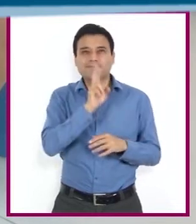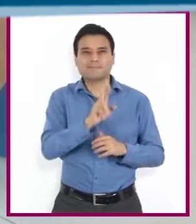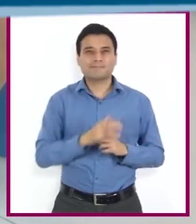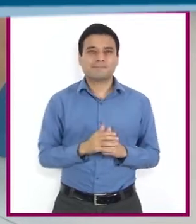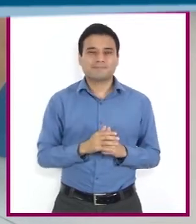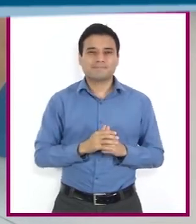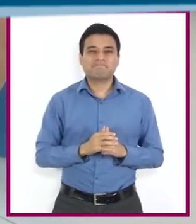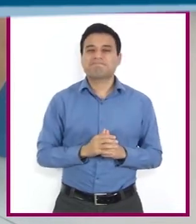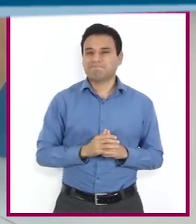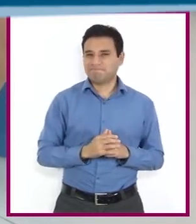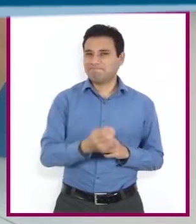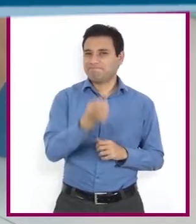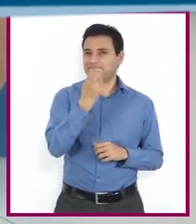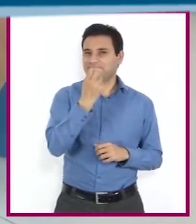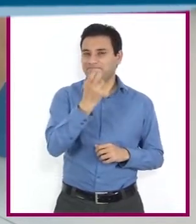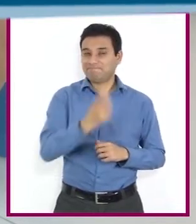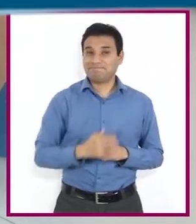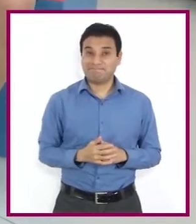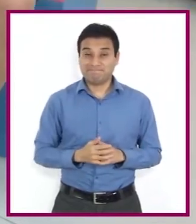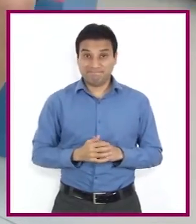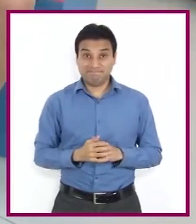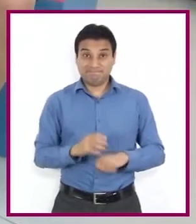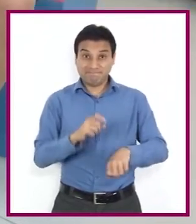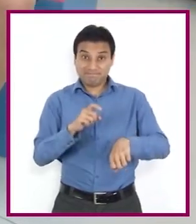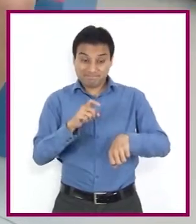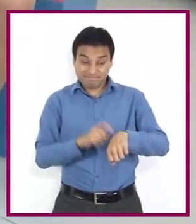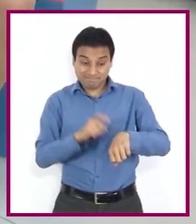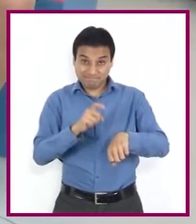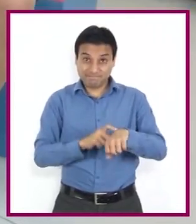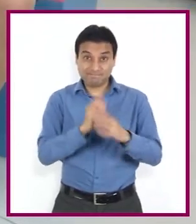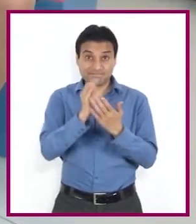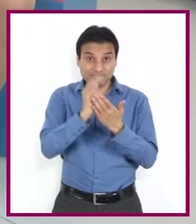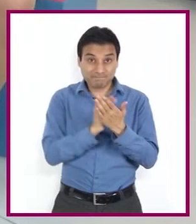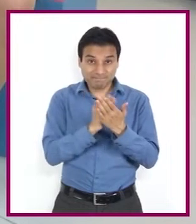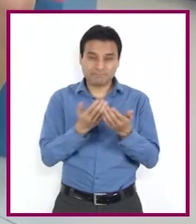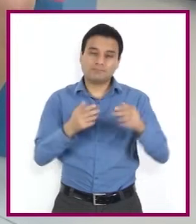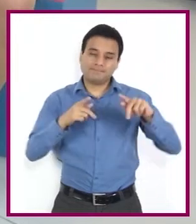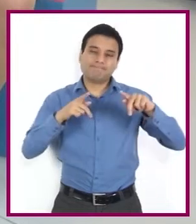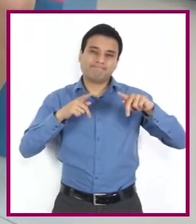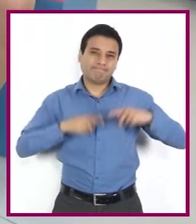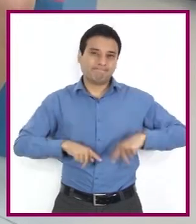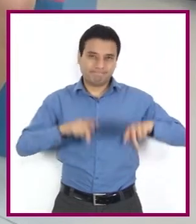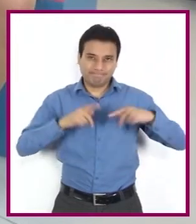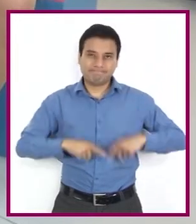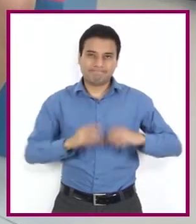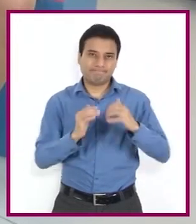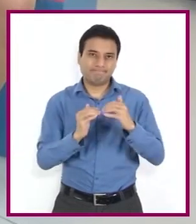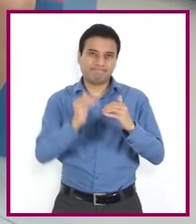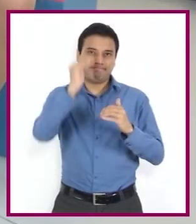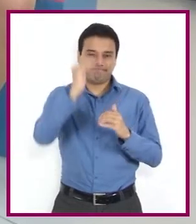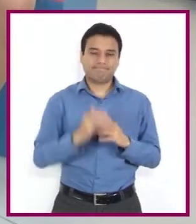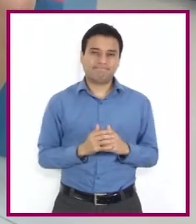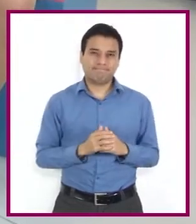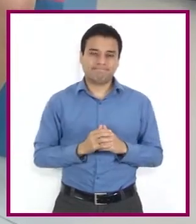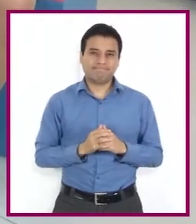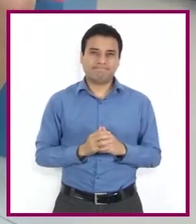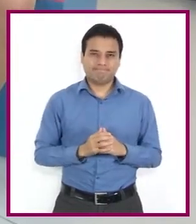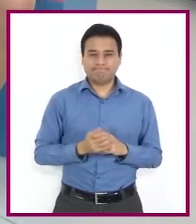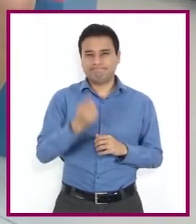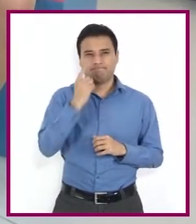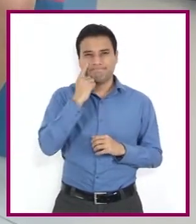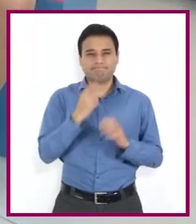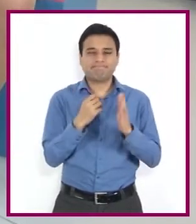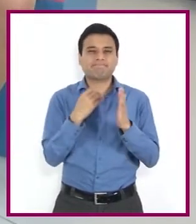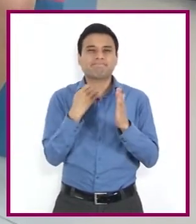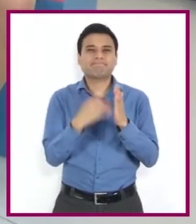bien dedujeron, al disminuir el tiempo, aumenta el número de personas que pintan el muro. Ahora, solo tenemos